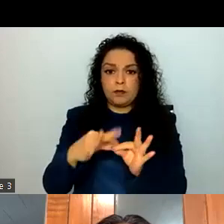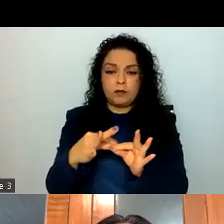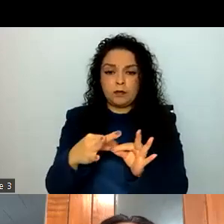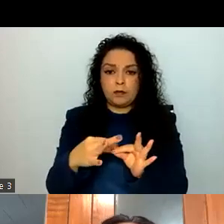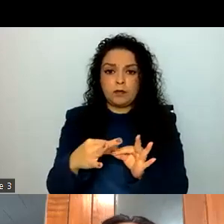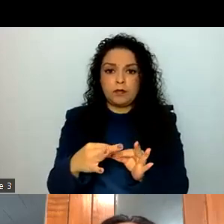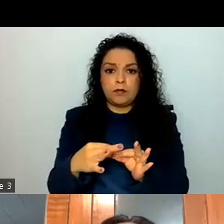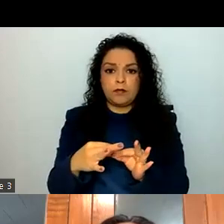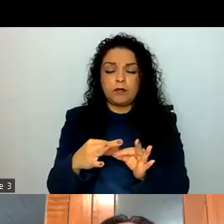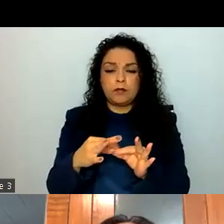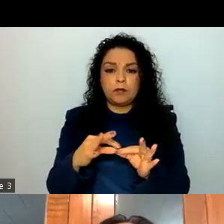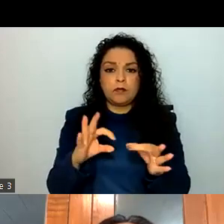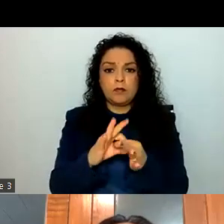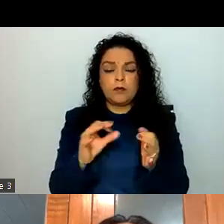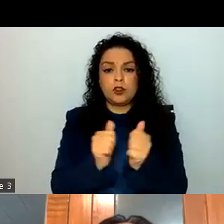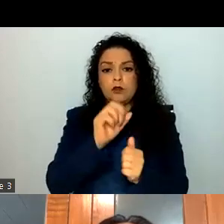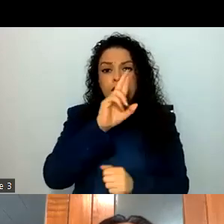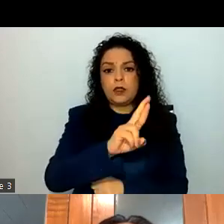al recurso de revisión